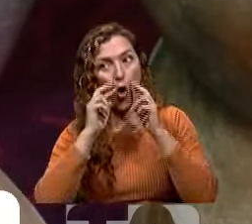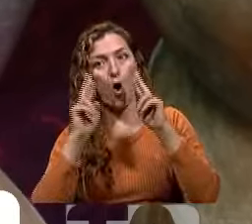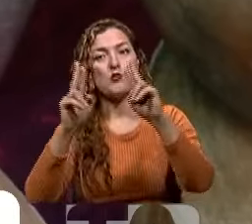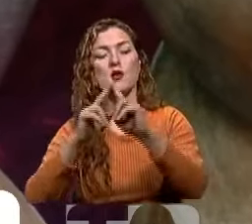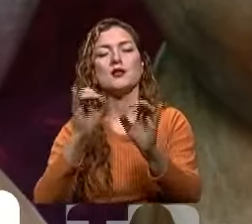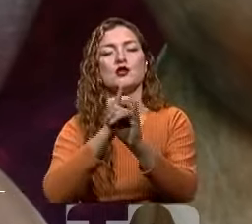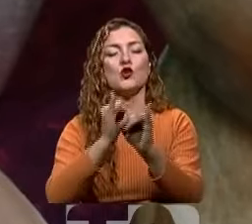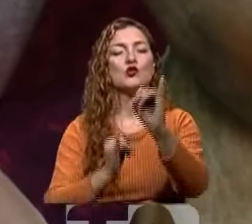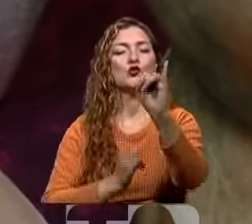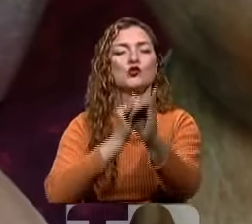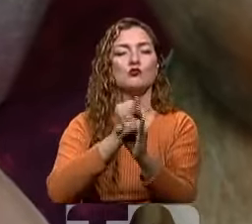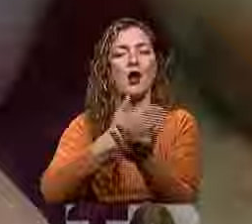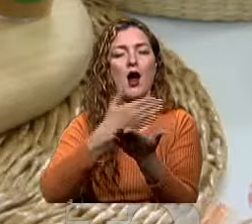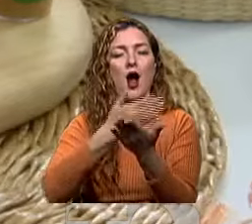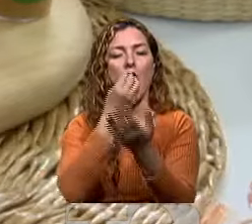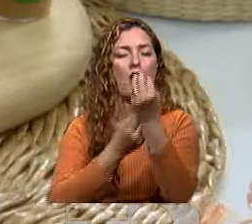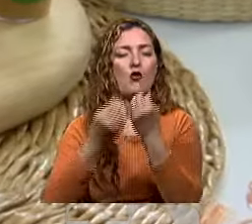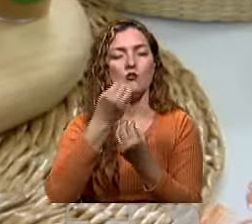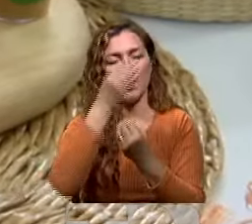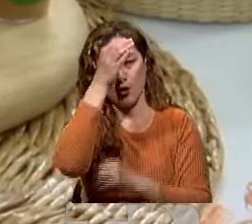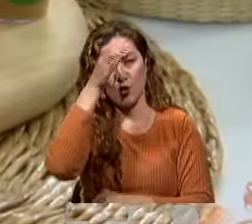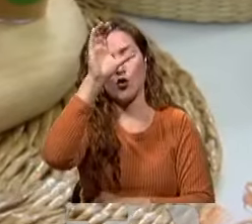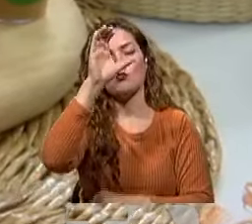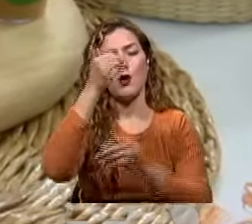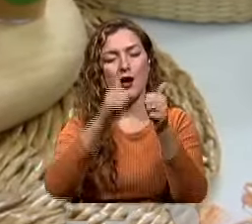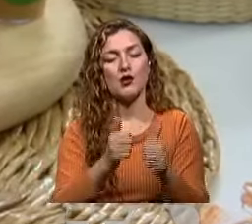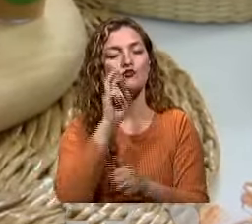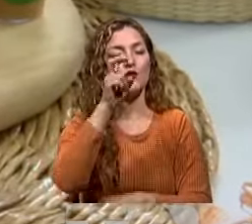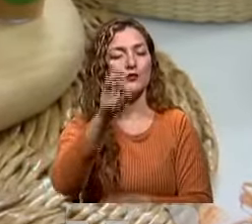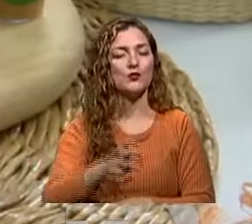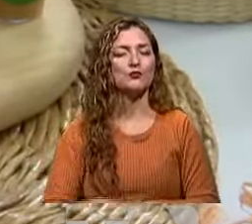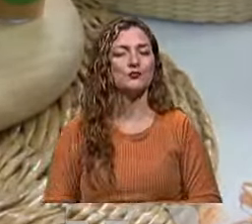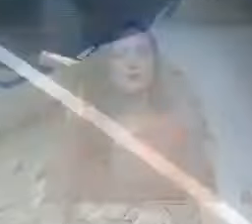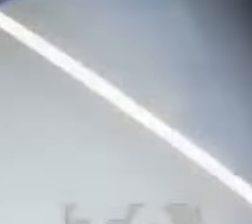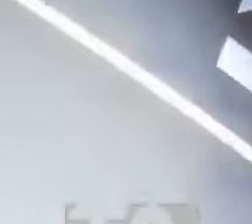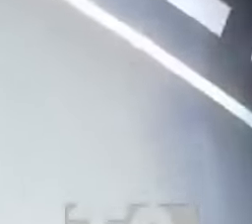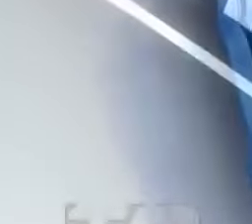Instituto Internacional de Gastronomía, Cultura, Arte y Turismo.